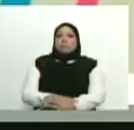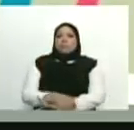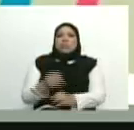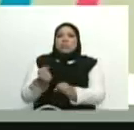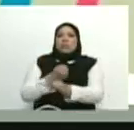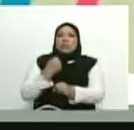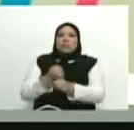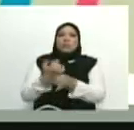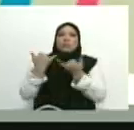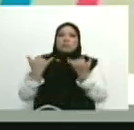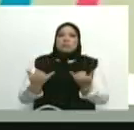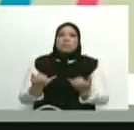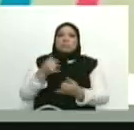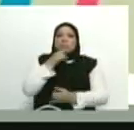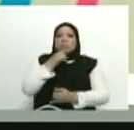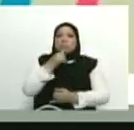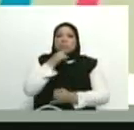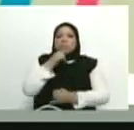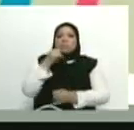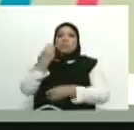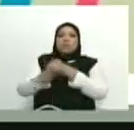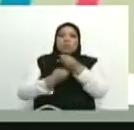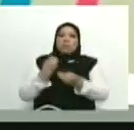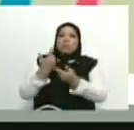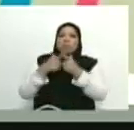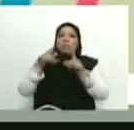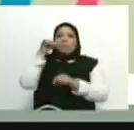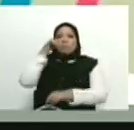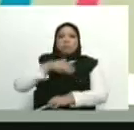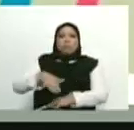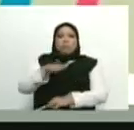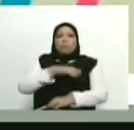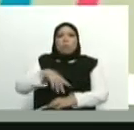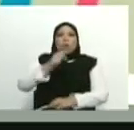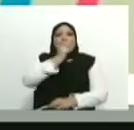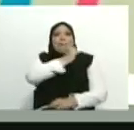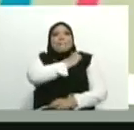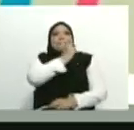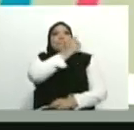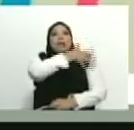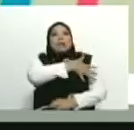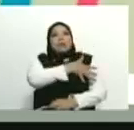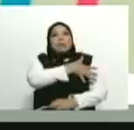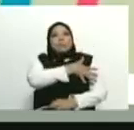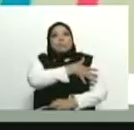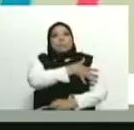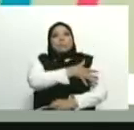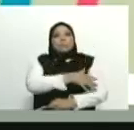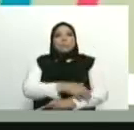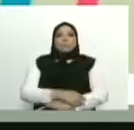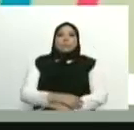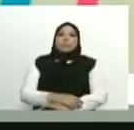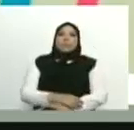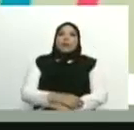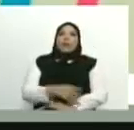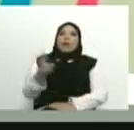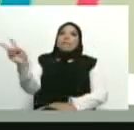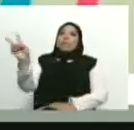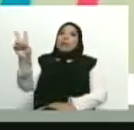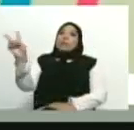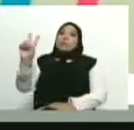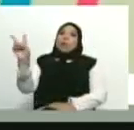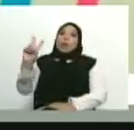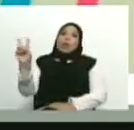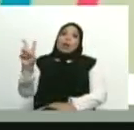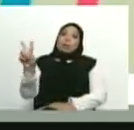haces es sobre la causa de los pueblos palestinos. La República Bolivariana de